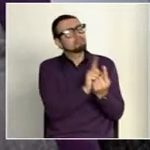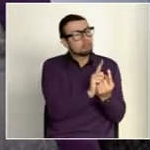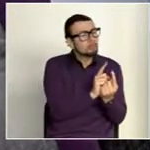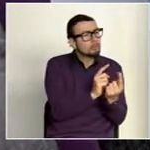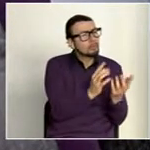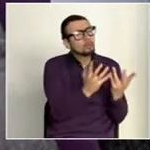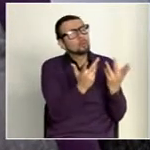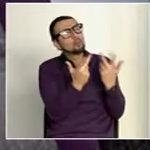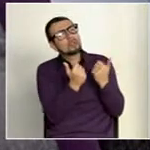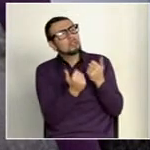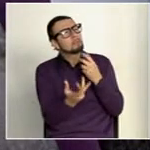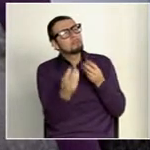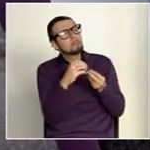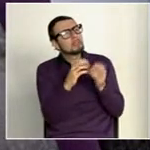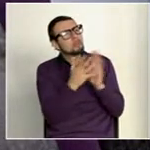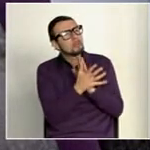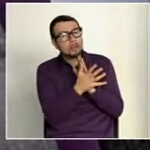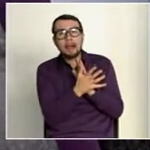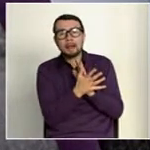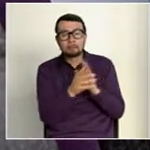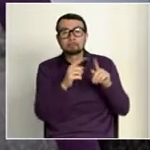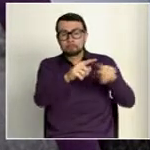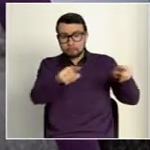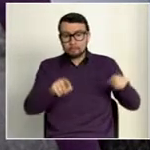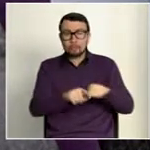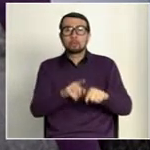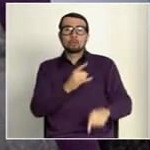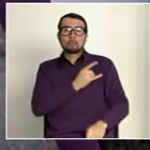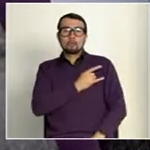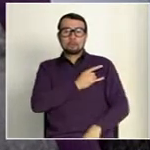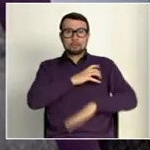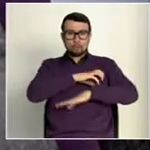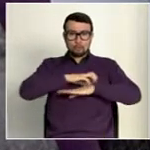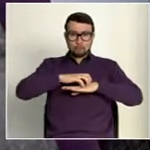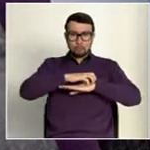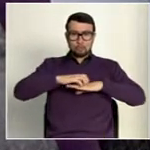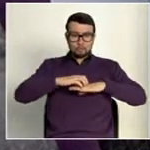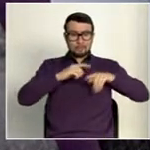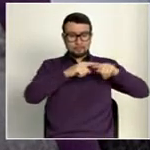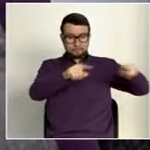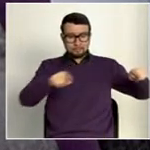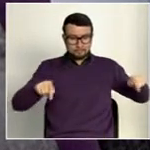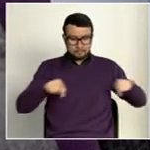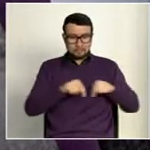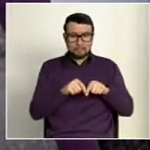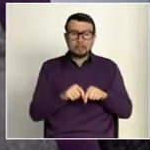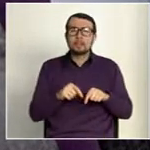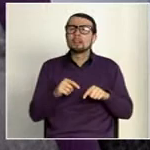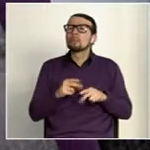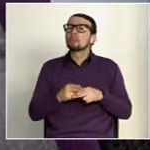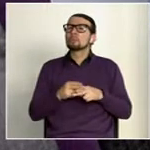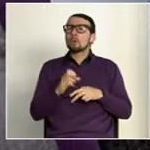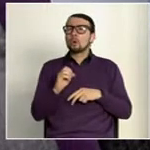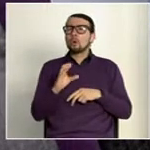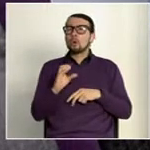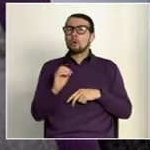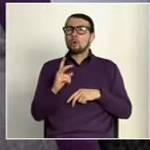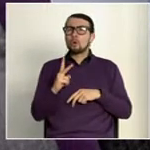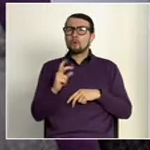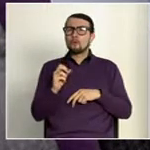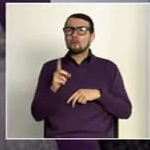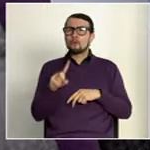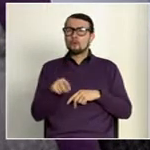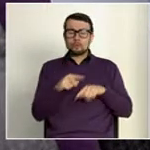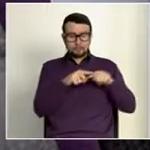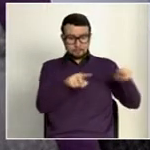tener la información. Esto es en la Universidad del Tolima, sede Centro Auditorio Los Ocobos. Esta es